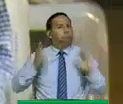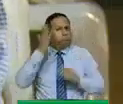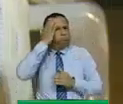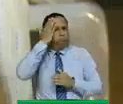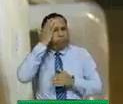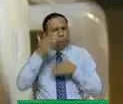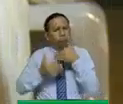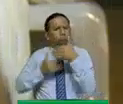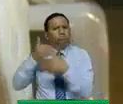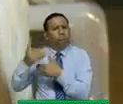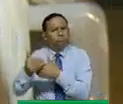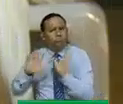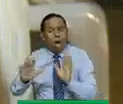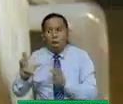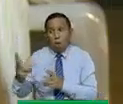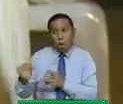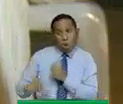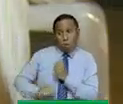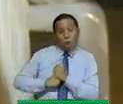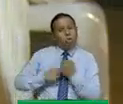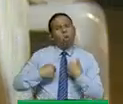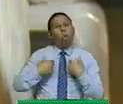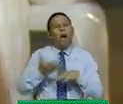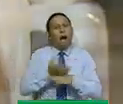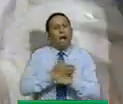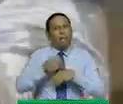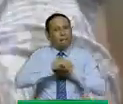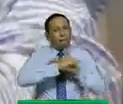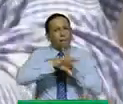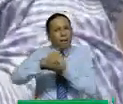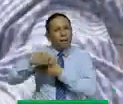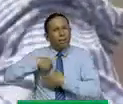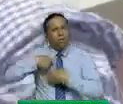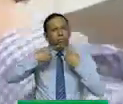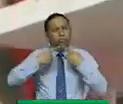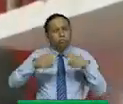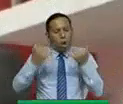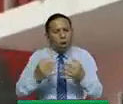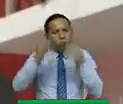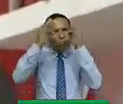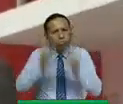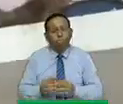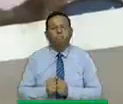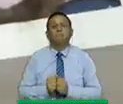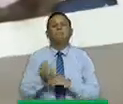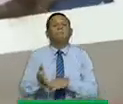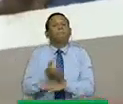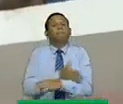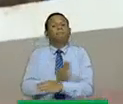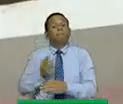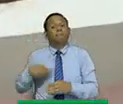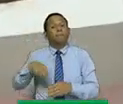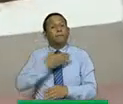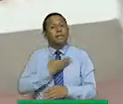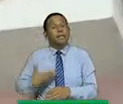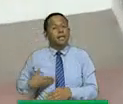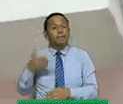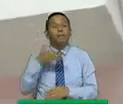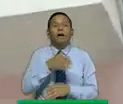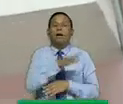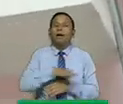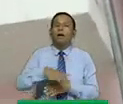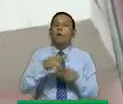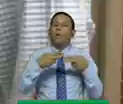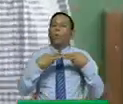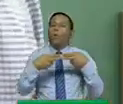campaña muy importante. Horas antes, el presidente estuvo en la localidad de Huaquillas, en la frontera sur, para